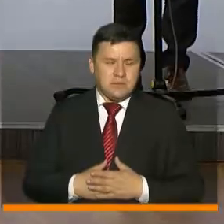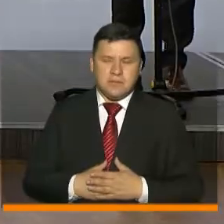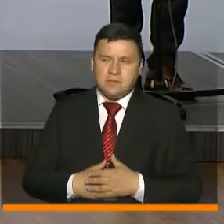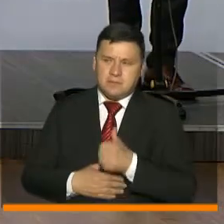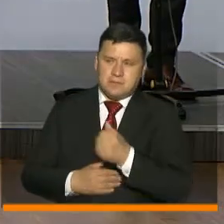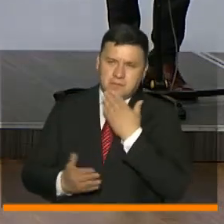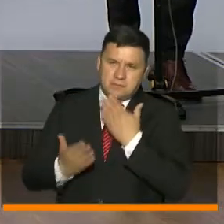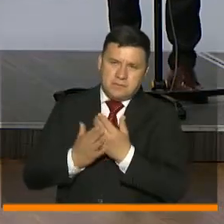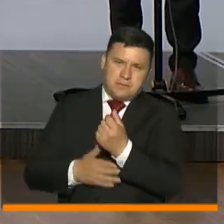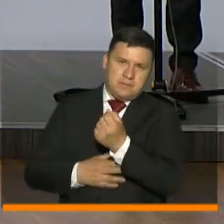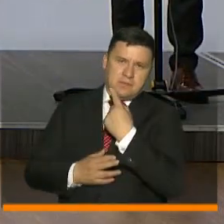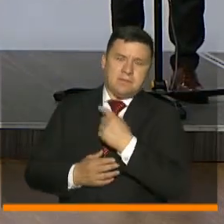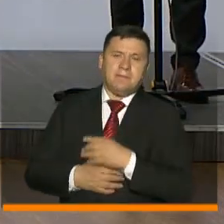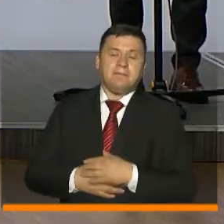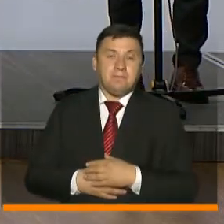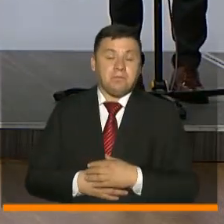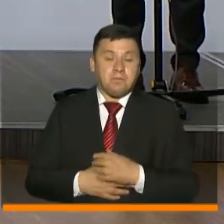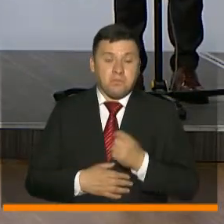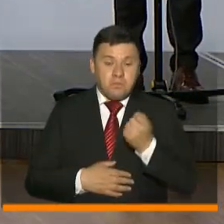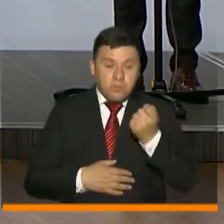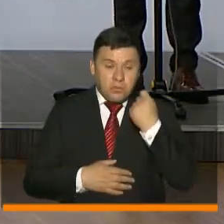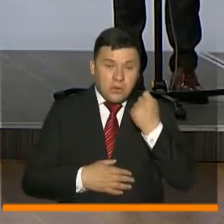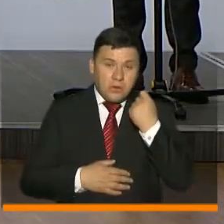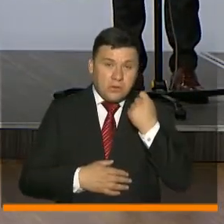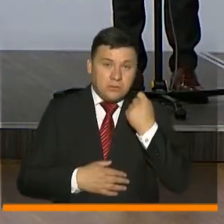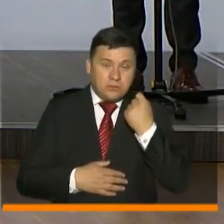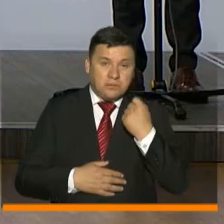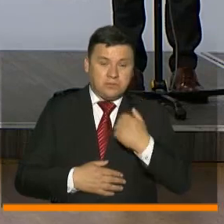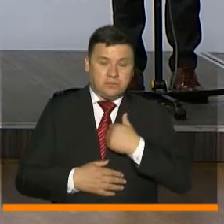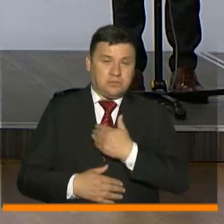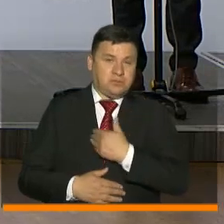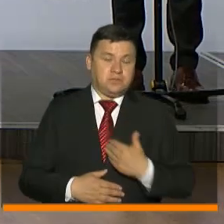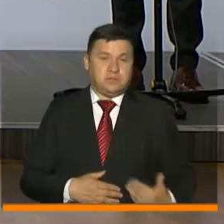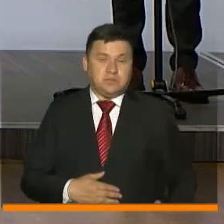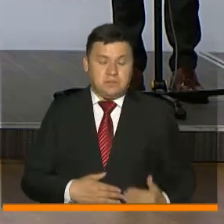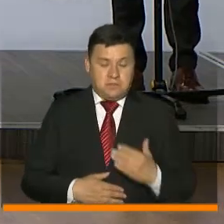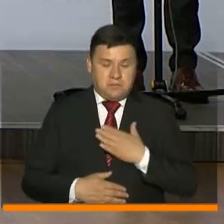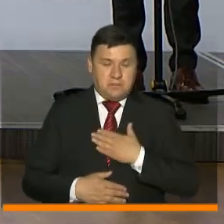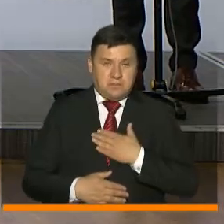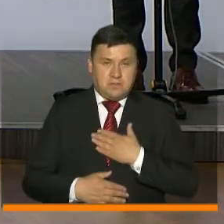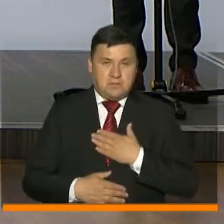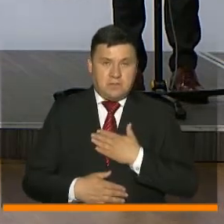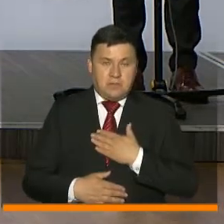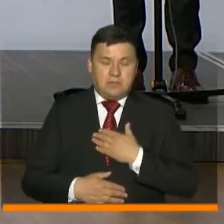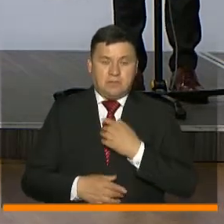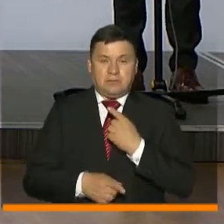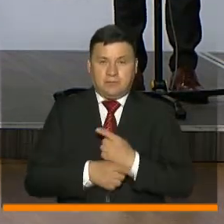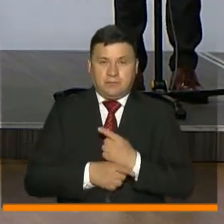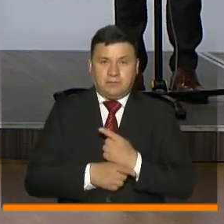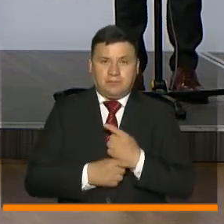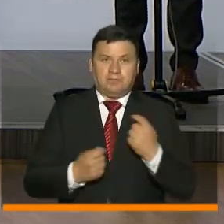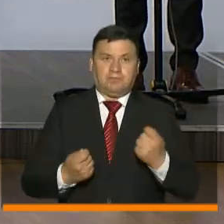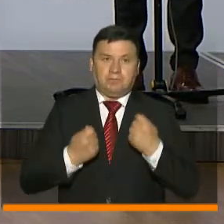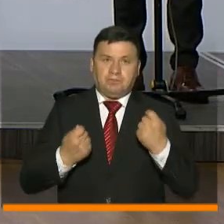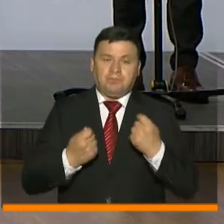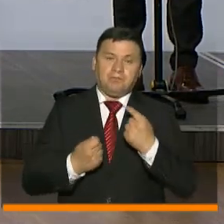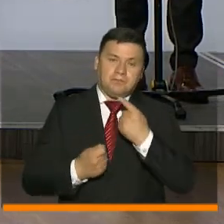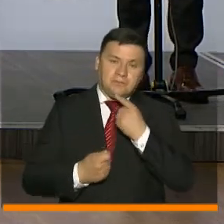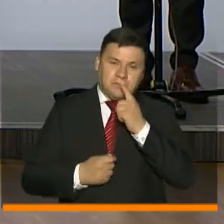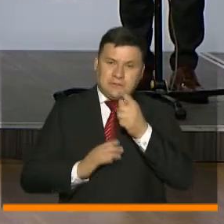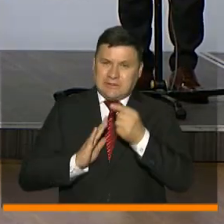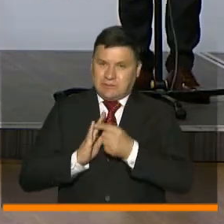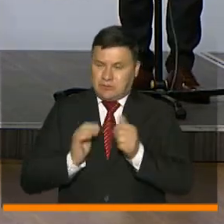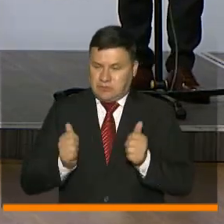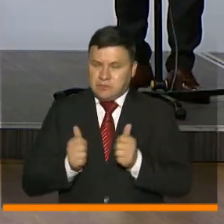Muy bien, muchas gracias por la pregunta. Hace unos días, nuestro presidente, precisamente lanzando una iniciativa que lidera la primera